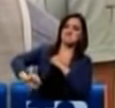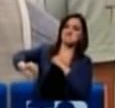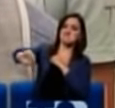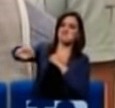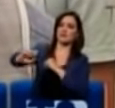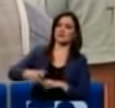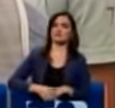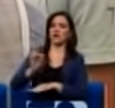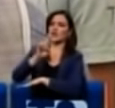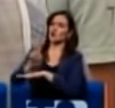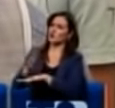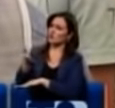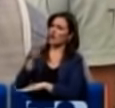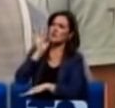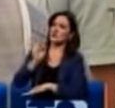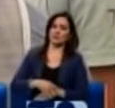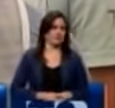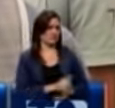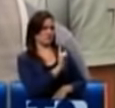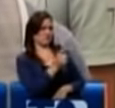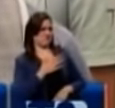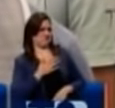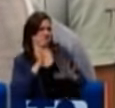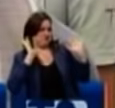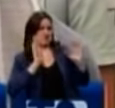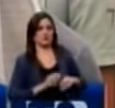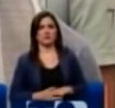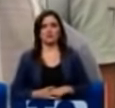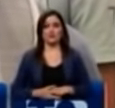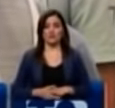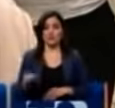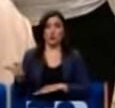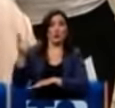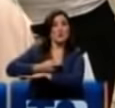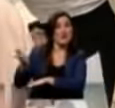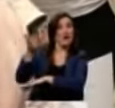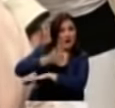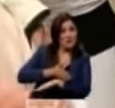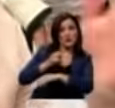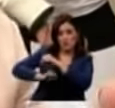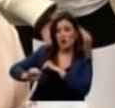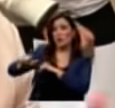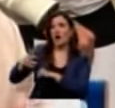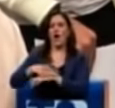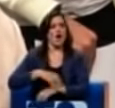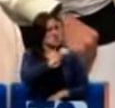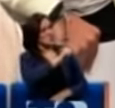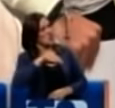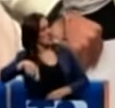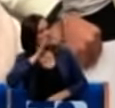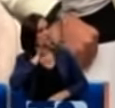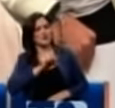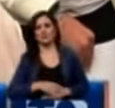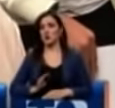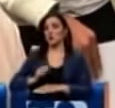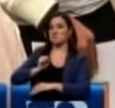ahí nos dijo que él no tenía nada que ver. Y fuimos un día antes y decían que sí nos iban a tomar ahí. Y nos mandaron a la sede de Pomaski y nos